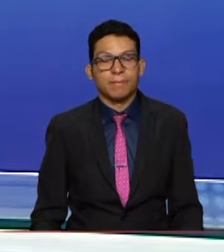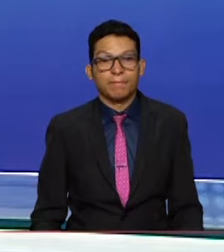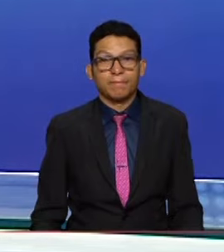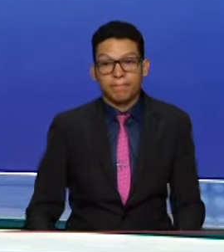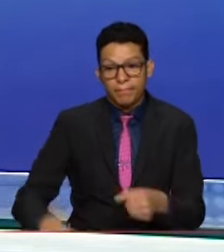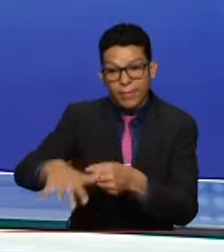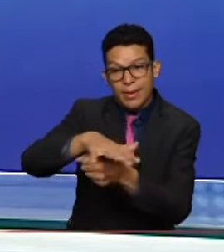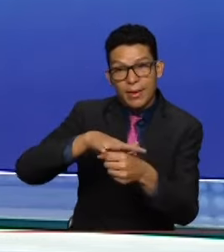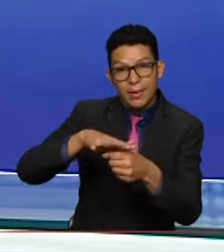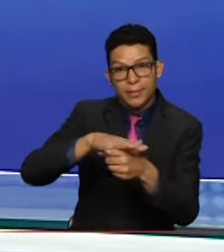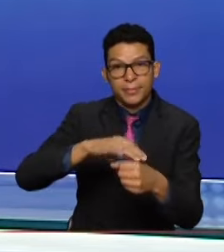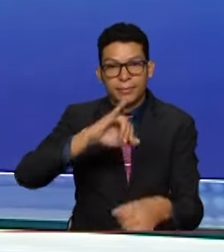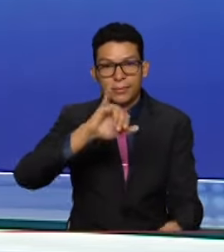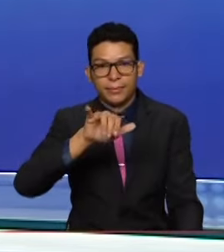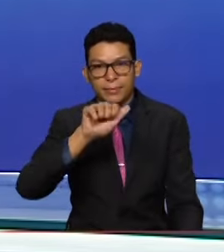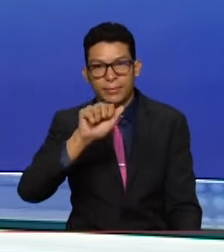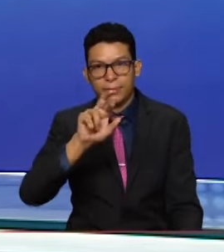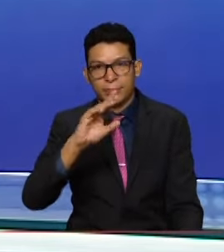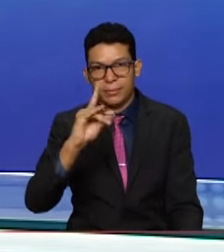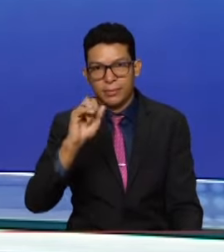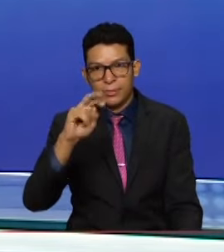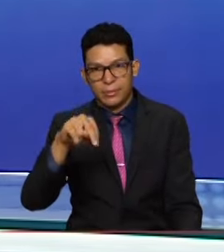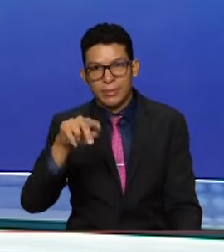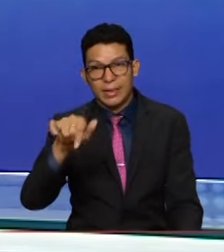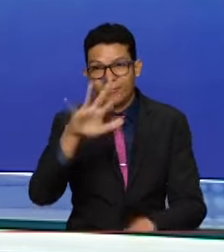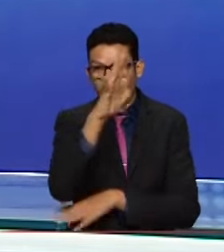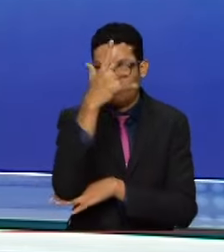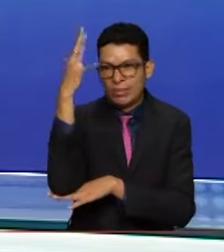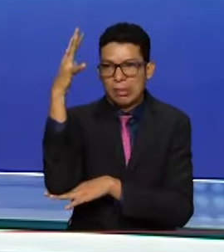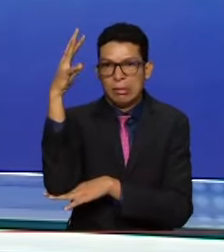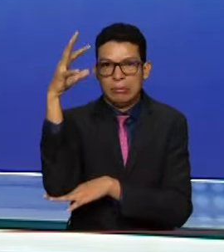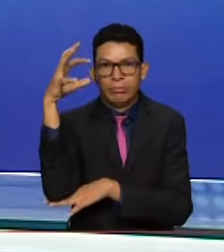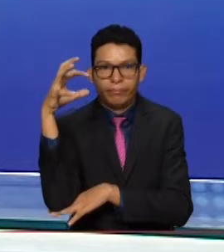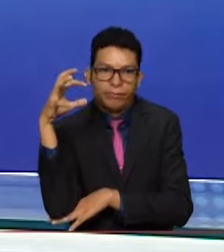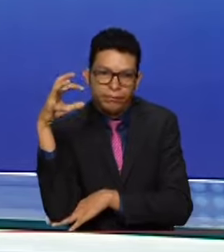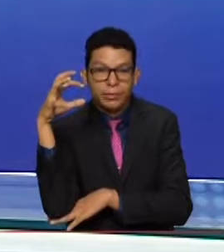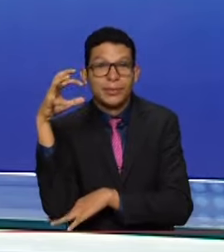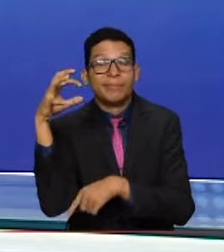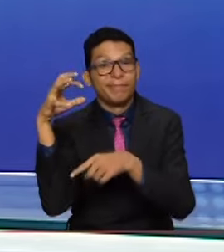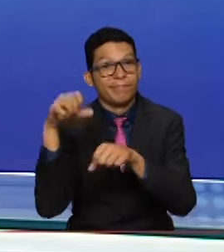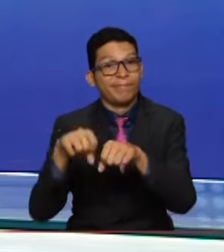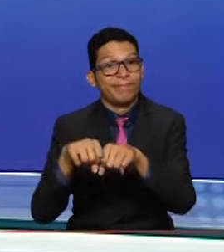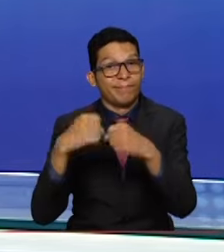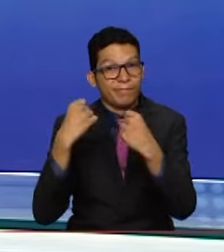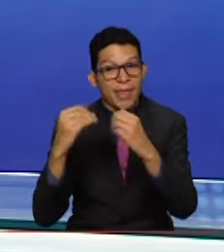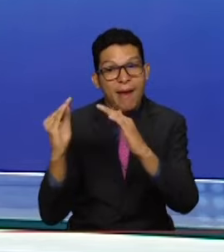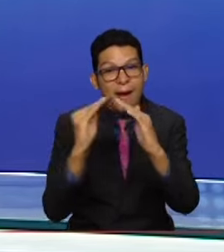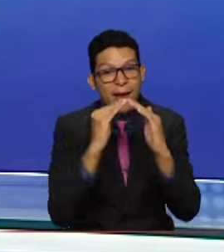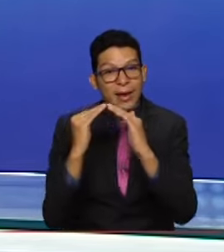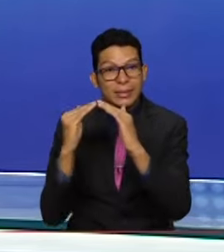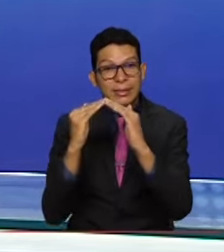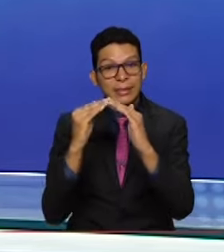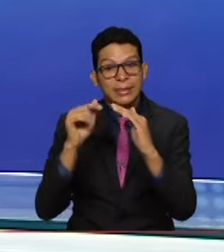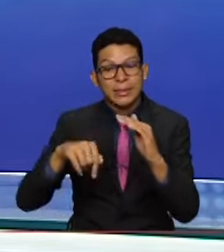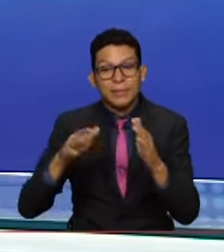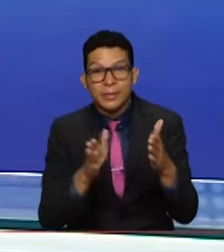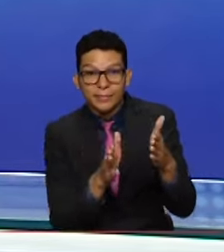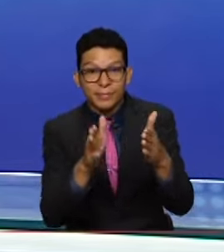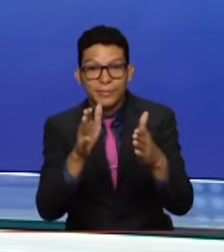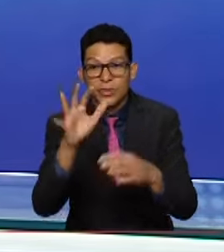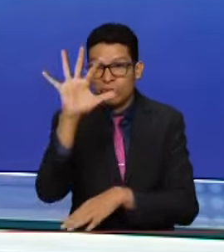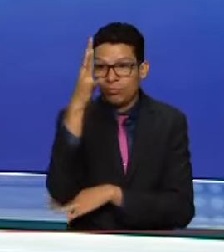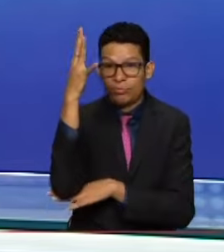En el barrio El Jardín de Cali, el mal estado de una ceiba centenaria genera daños en viviendas y en la infraestructura vial. A pesar de ser un